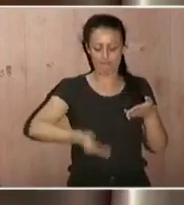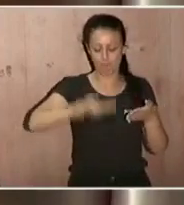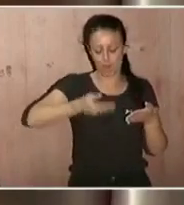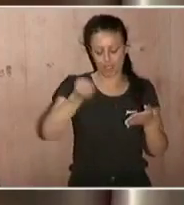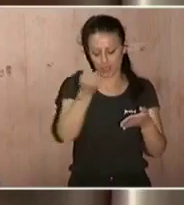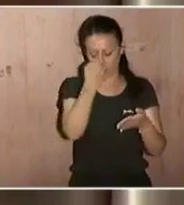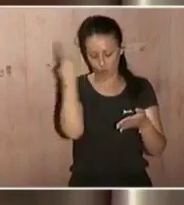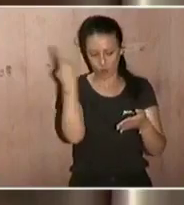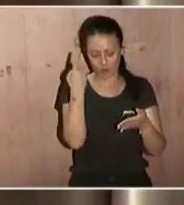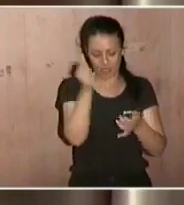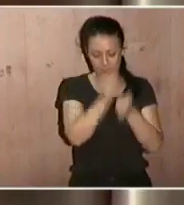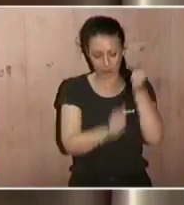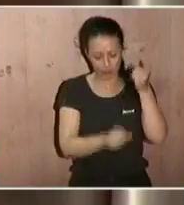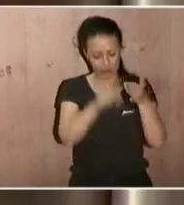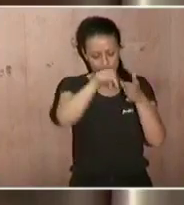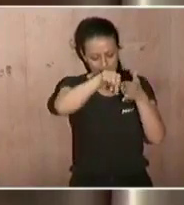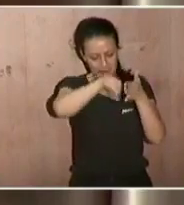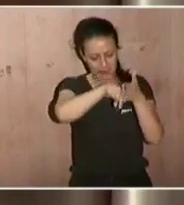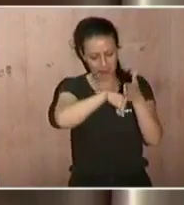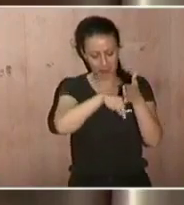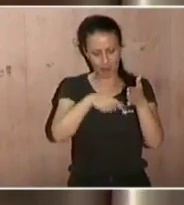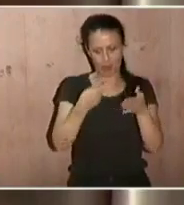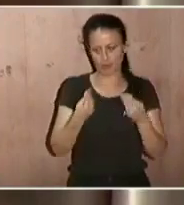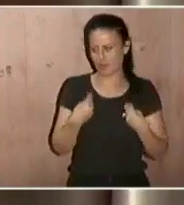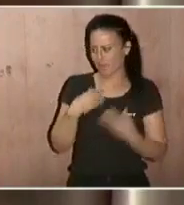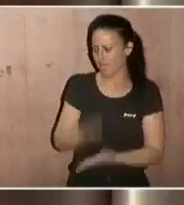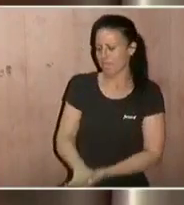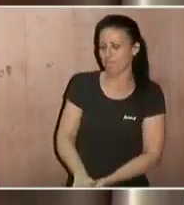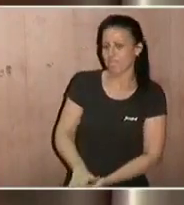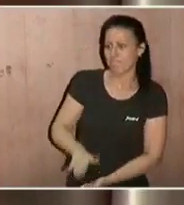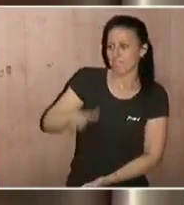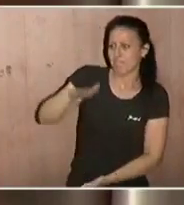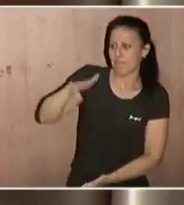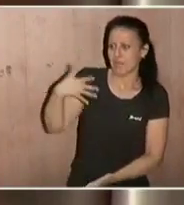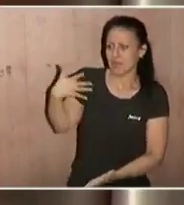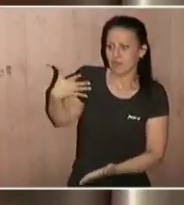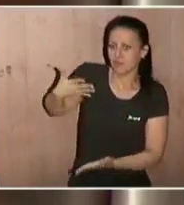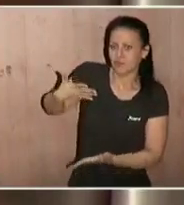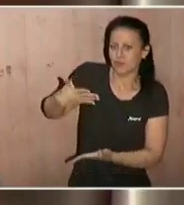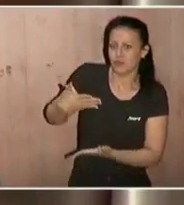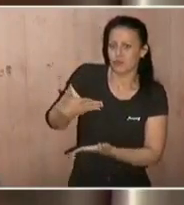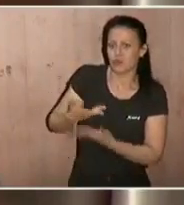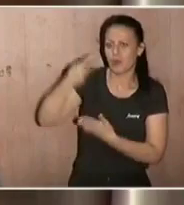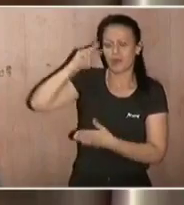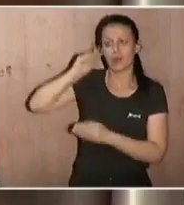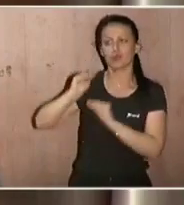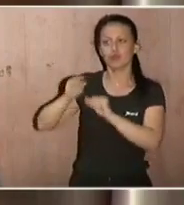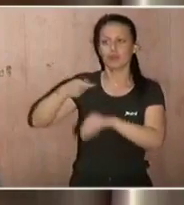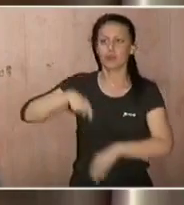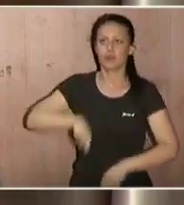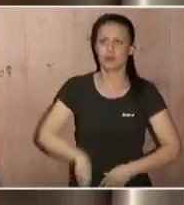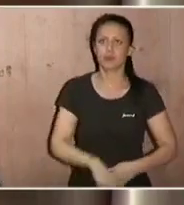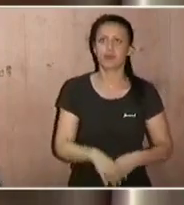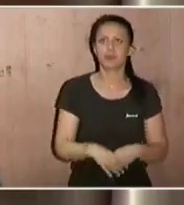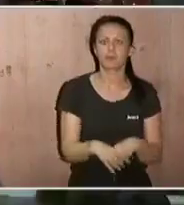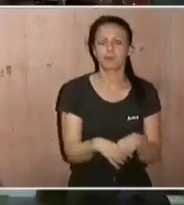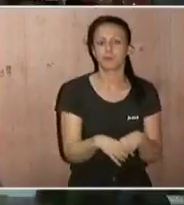indispensables de tan dilatada y enriquecedora trayectoria profesional. Previamente,